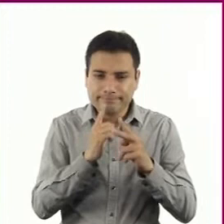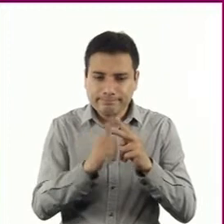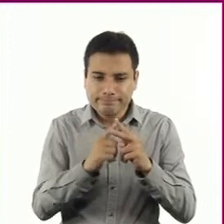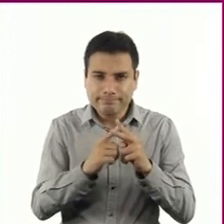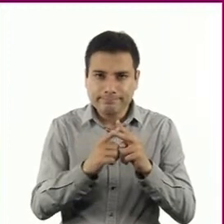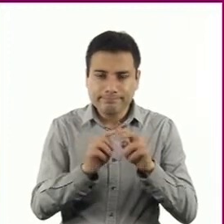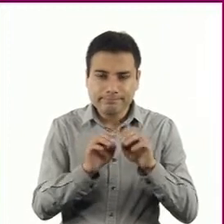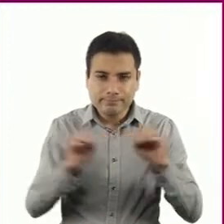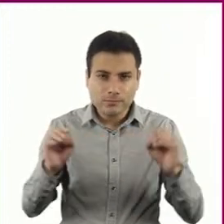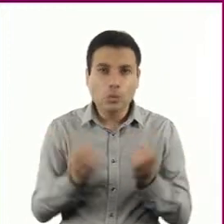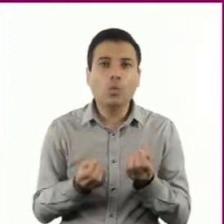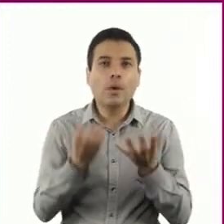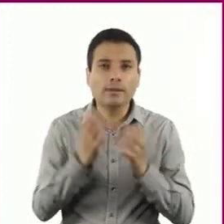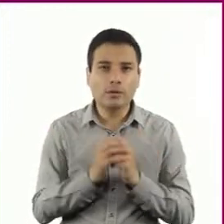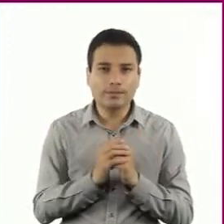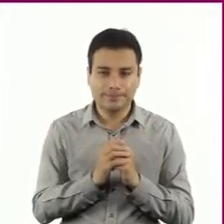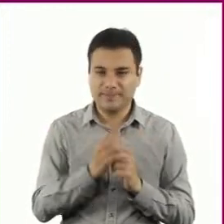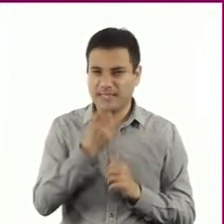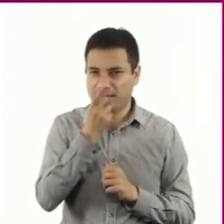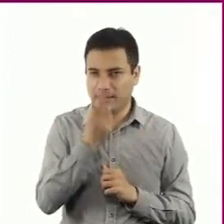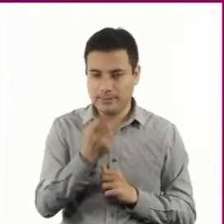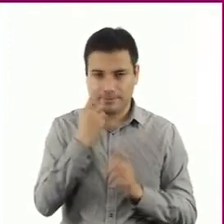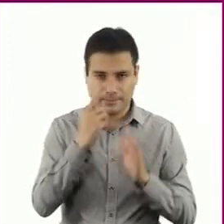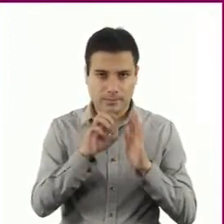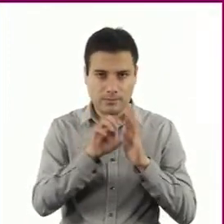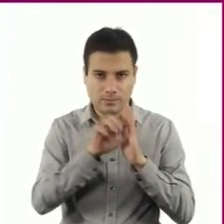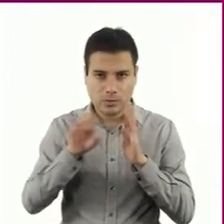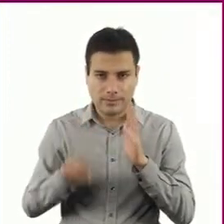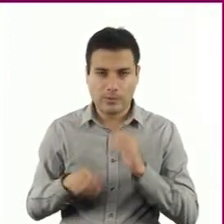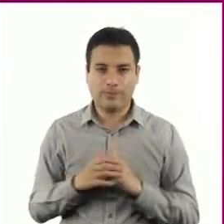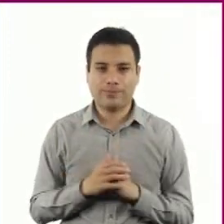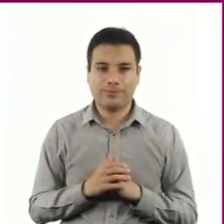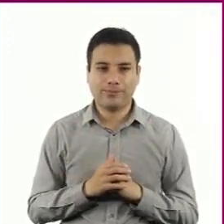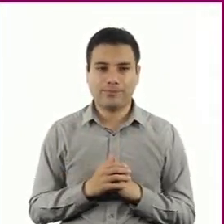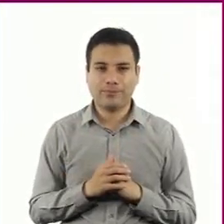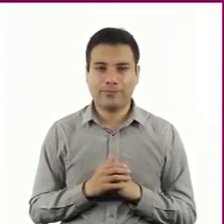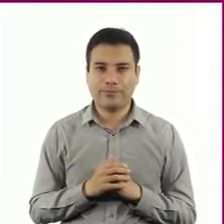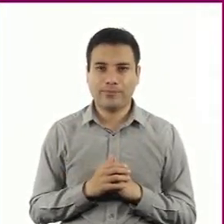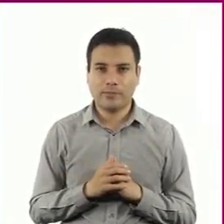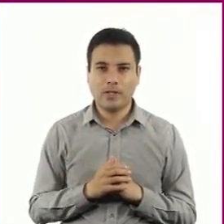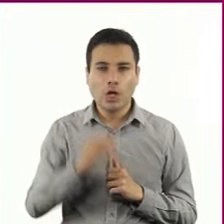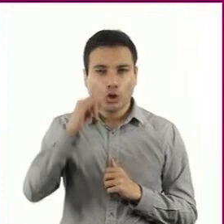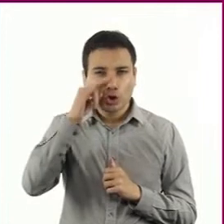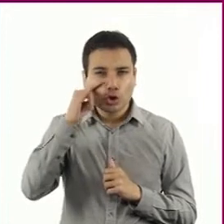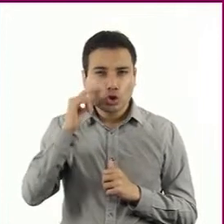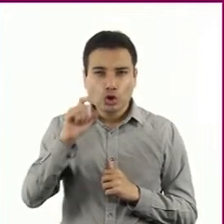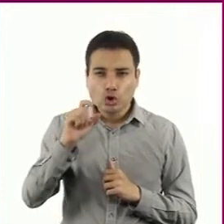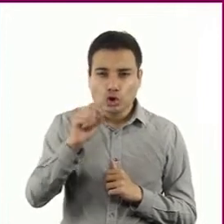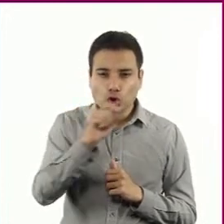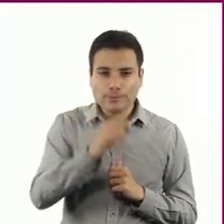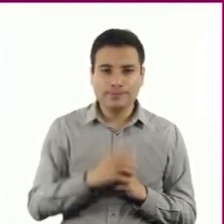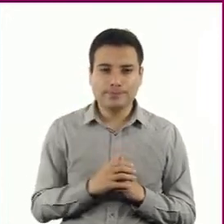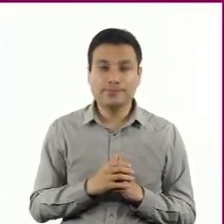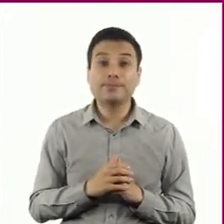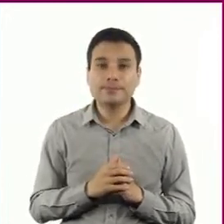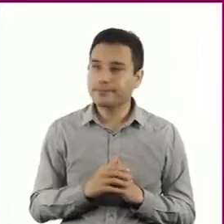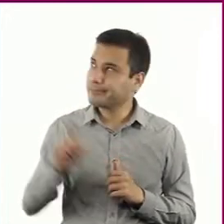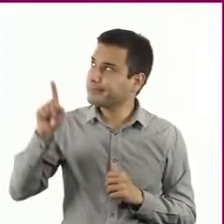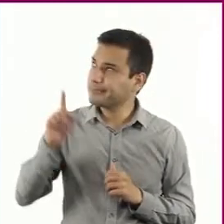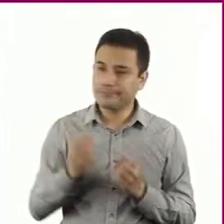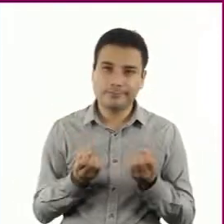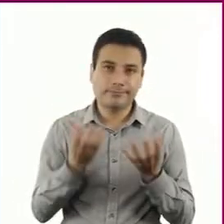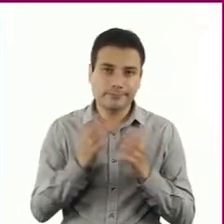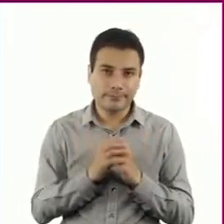o en notación científica. Por ejemplo, un microbio mide 42 millonésimos de milímetro. Un glóbulo